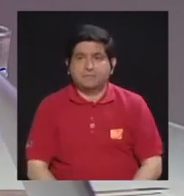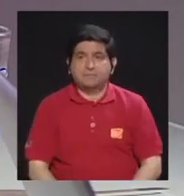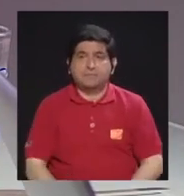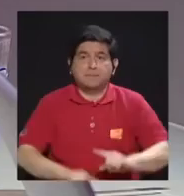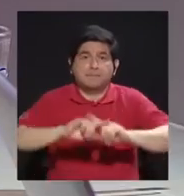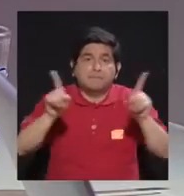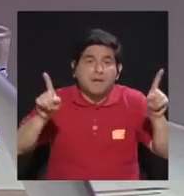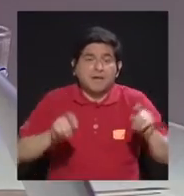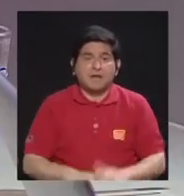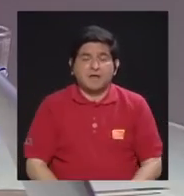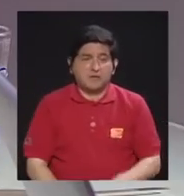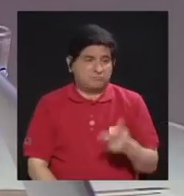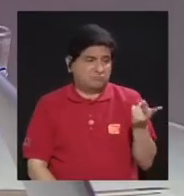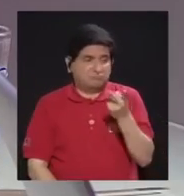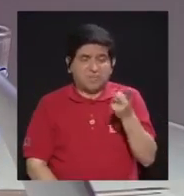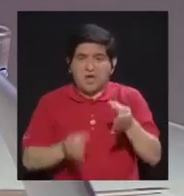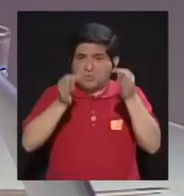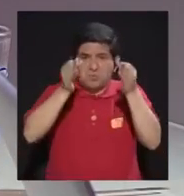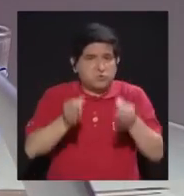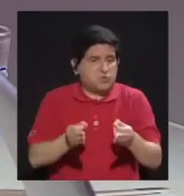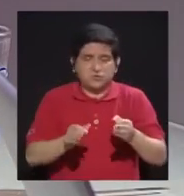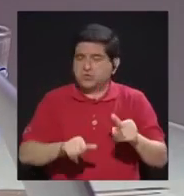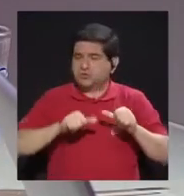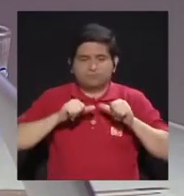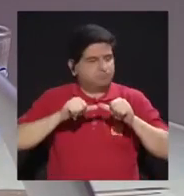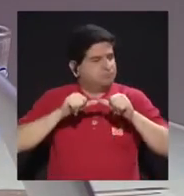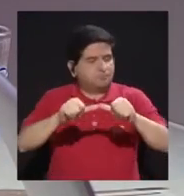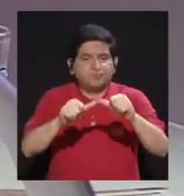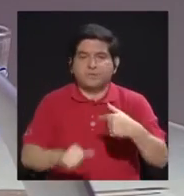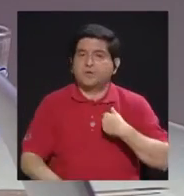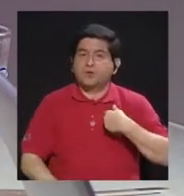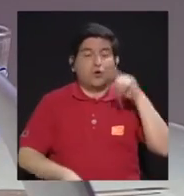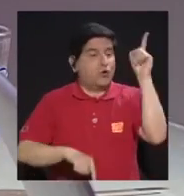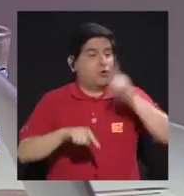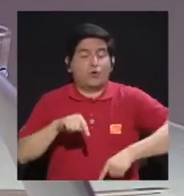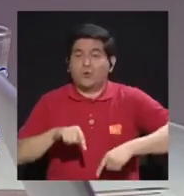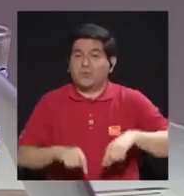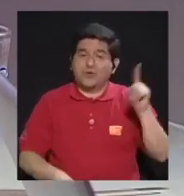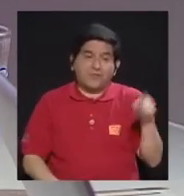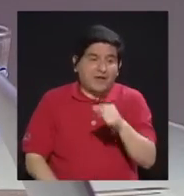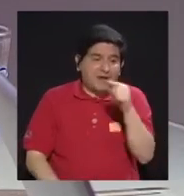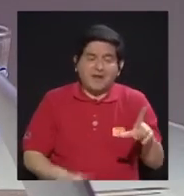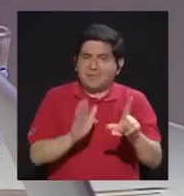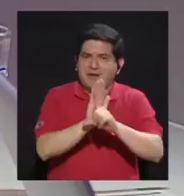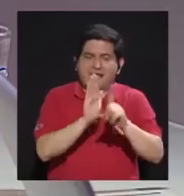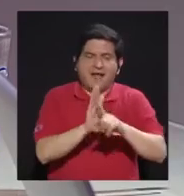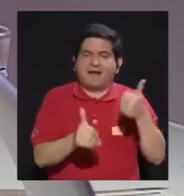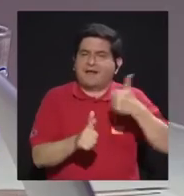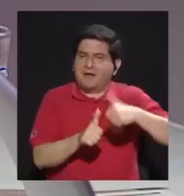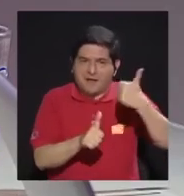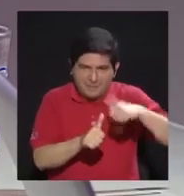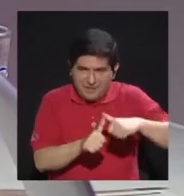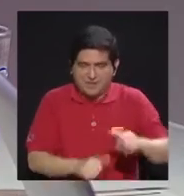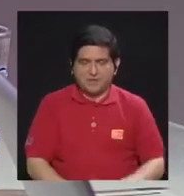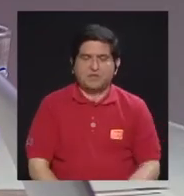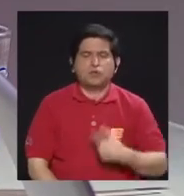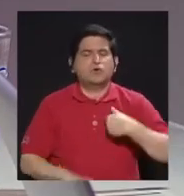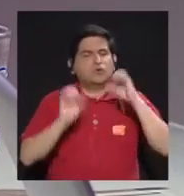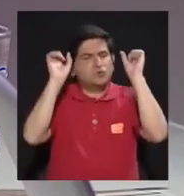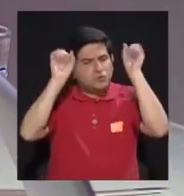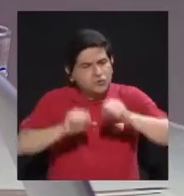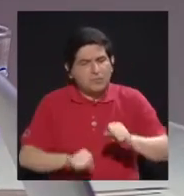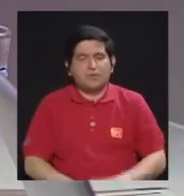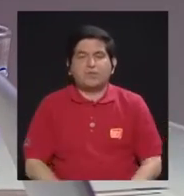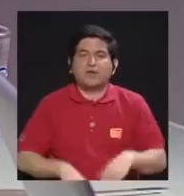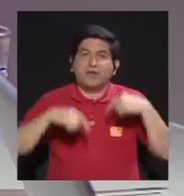pasa? Ninguno de los dos juicios prosperó, por lo tanto yo no me podía quitar legalmente el apellido. Yo podía llevar